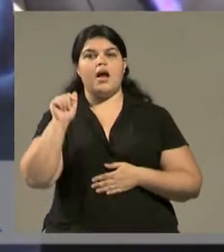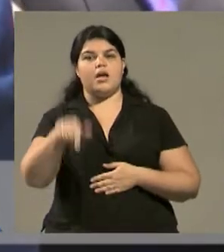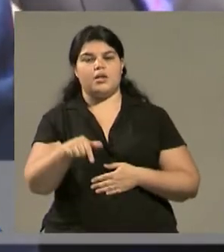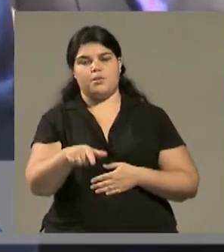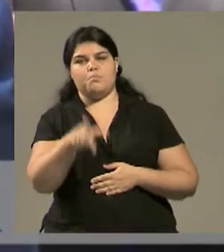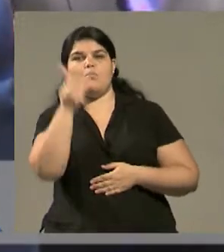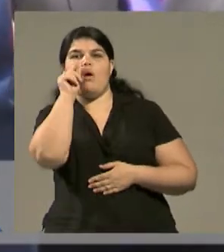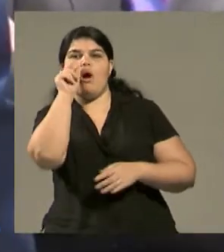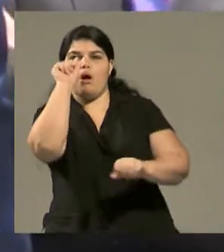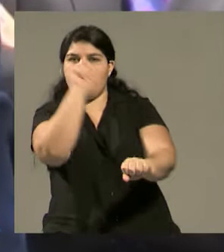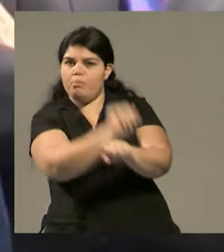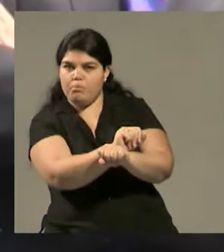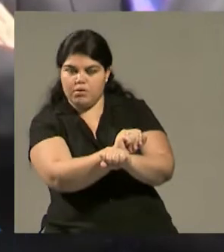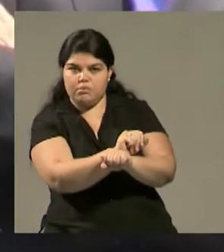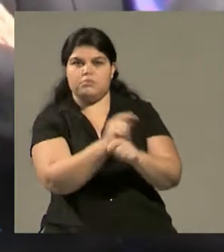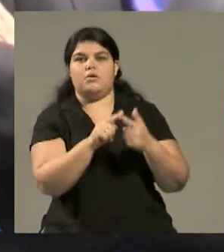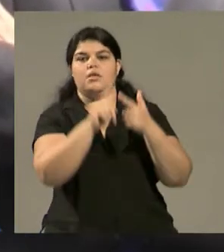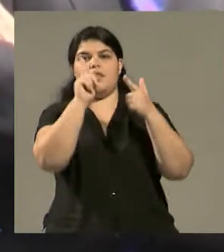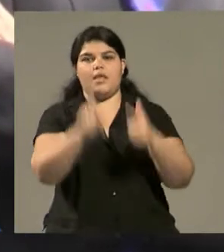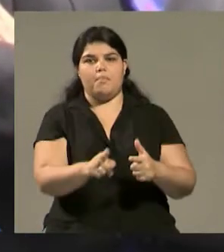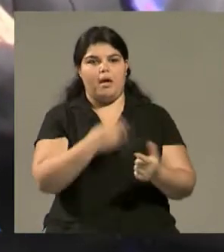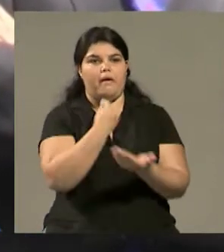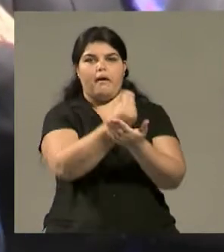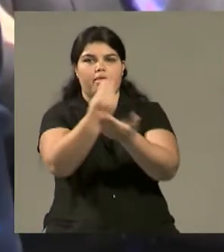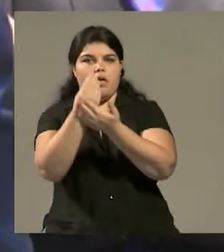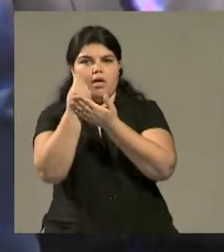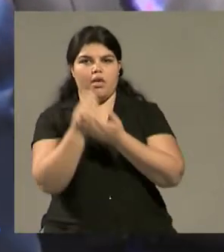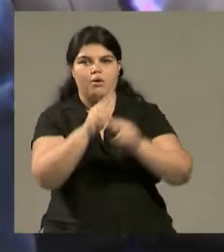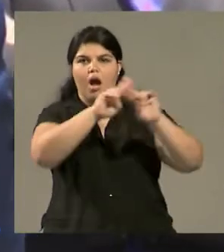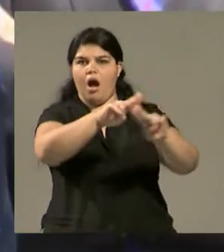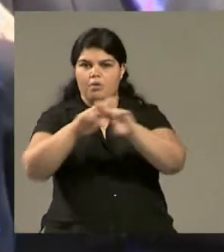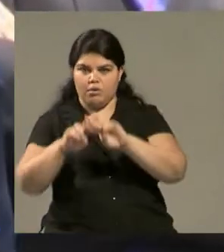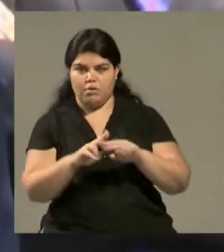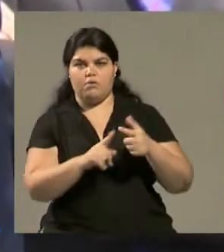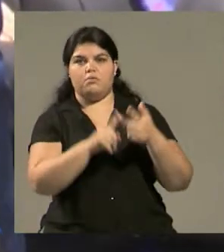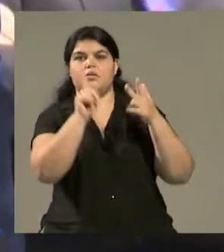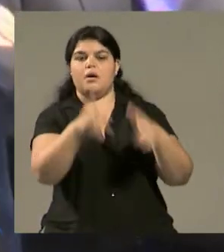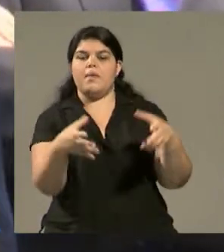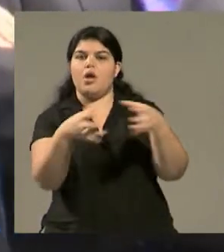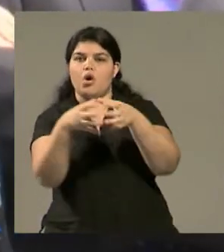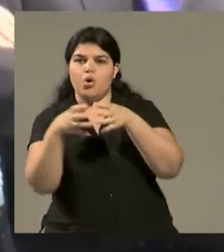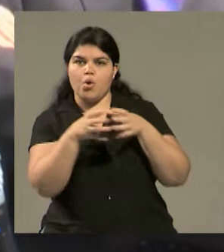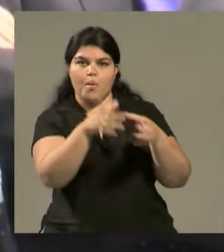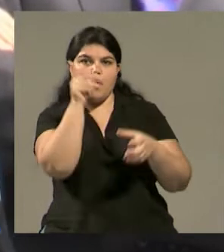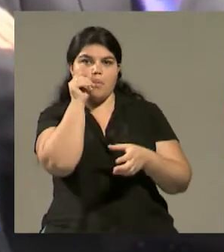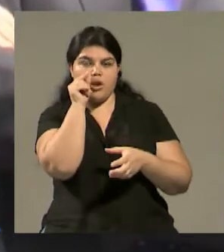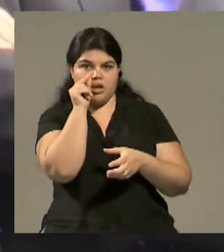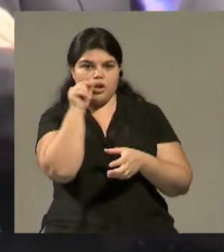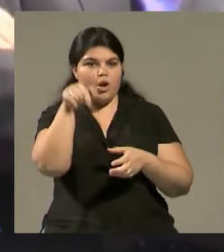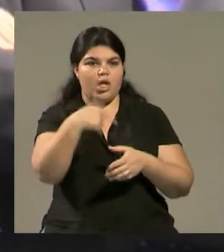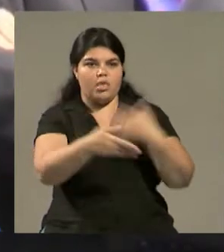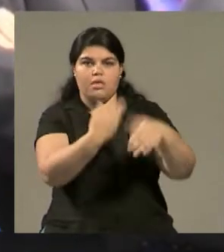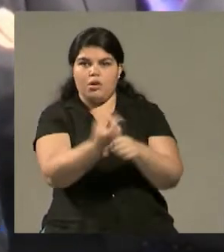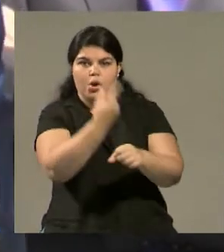cuando hay candidatos inhabilitados, cuando hay partidos que no se pueden validar, cuando